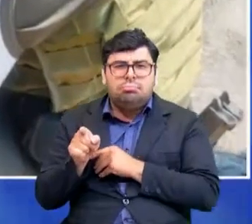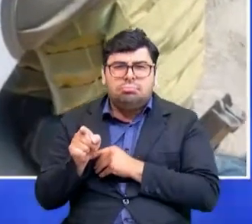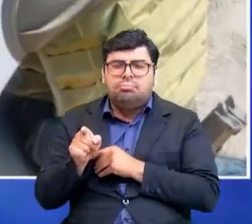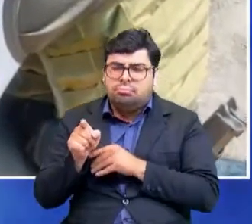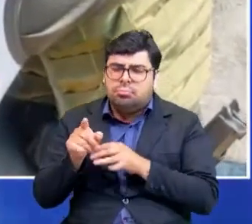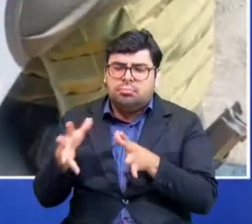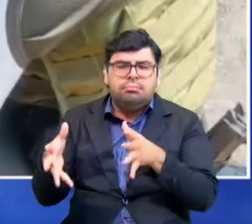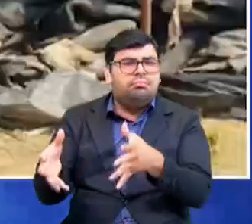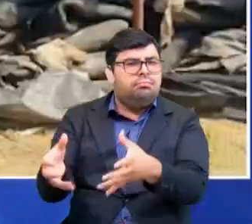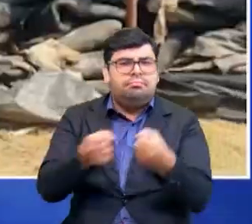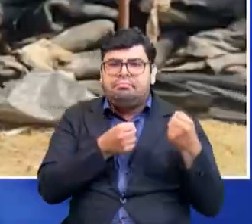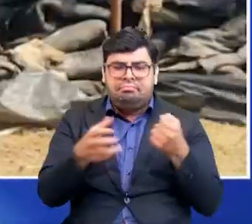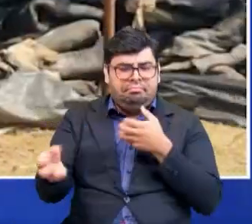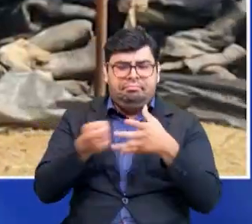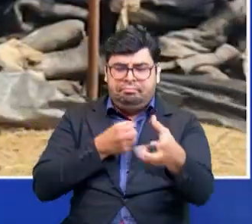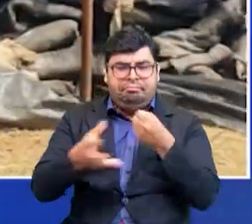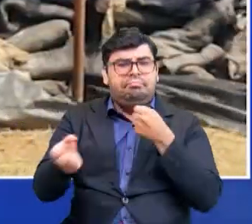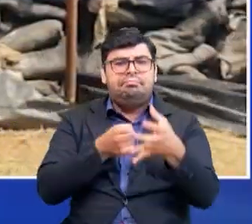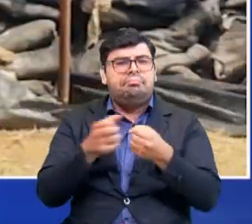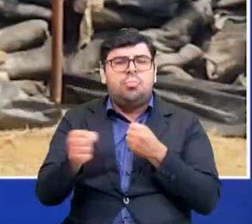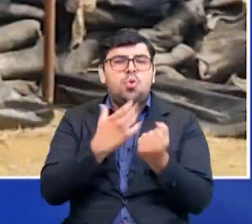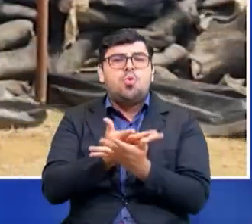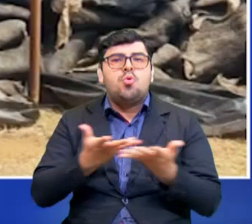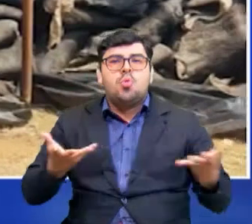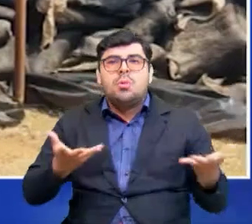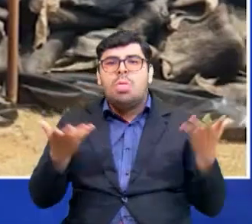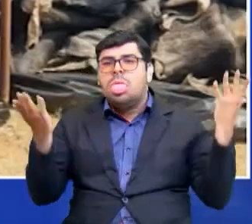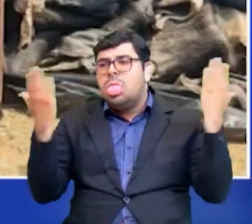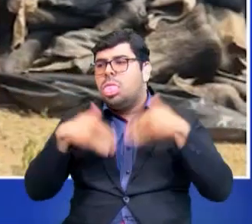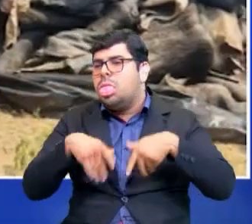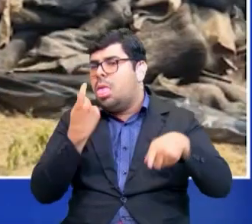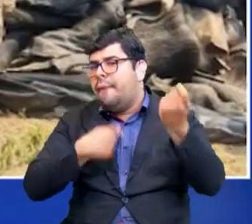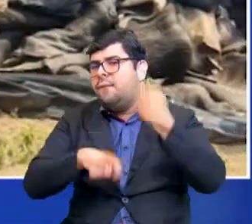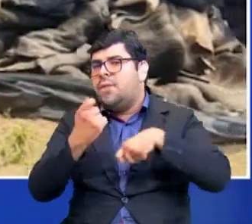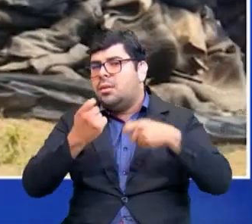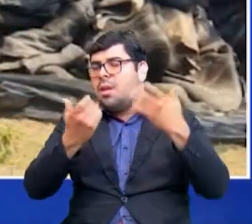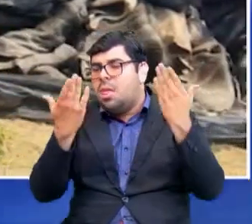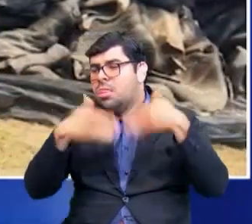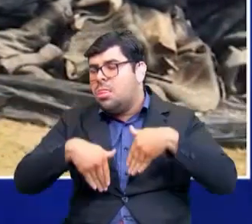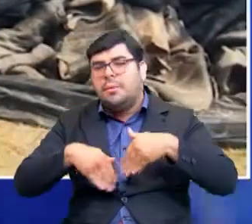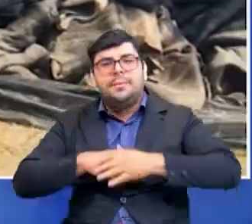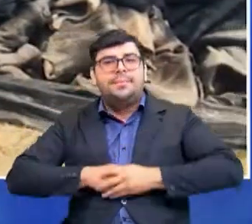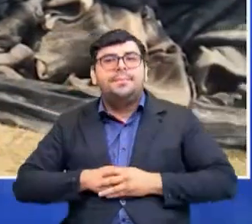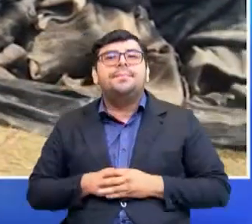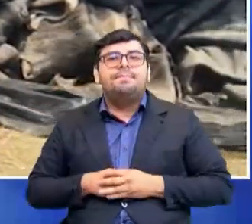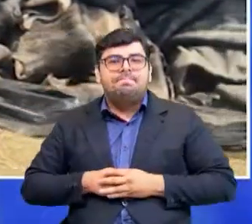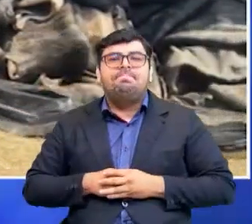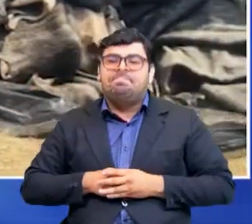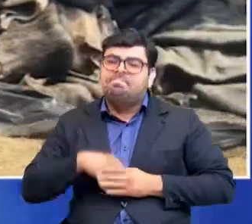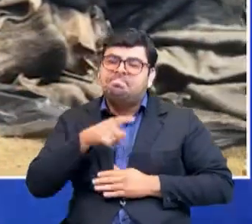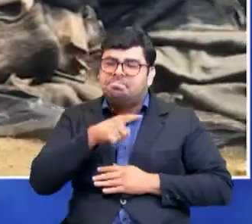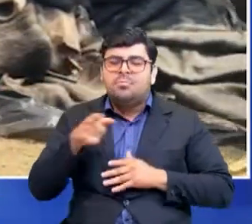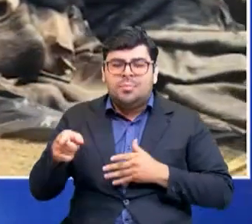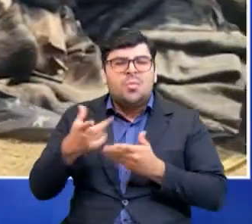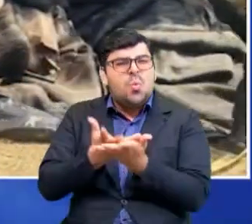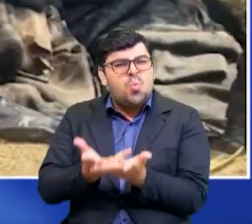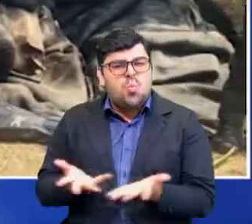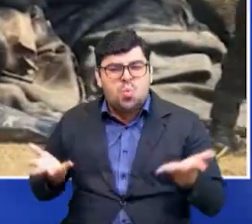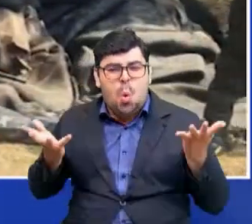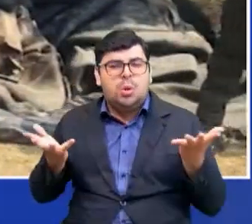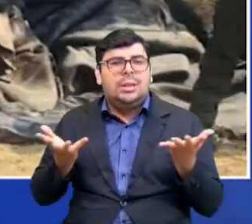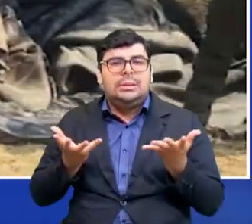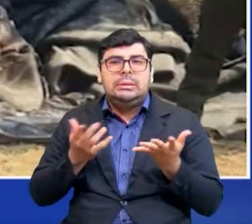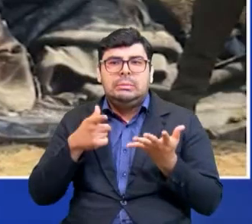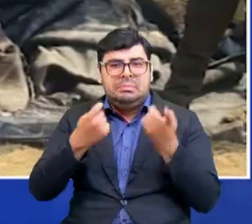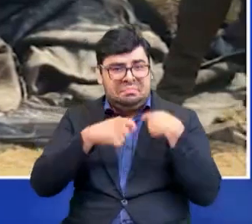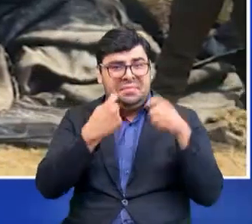industrial de contrabando que era traída desde Venezuela. De acuerdo a la información entregada por las autoridades, esta mercancía estaría evaluada